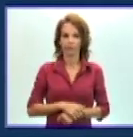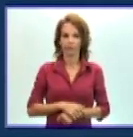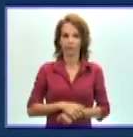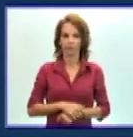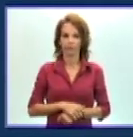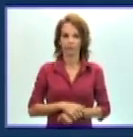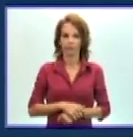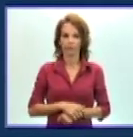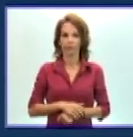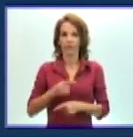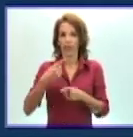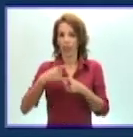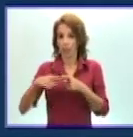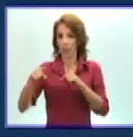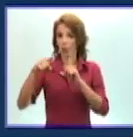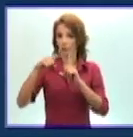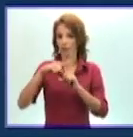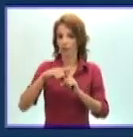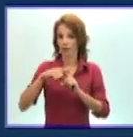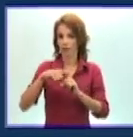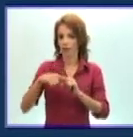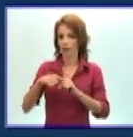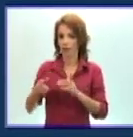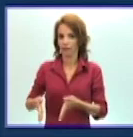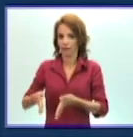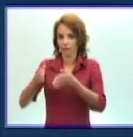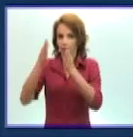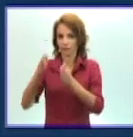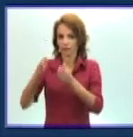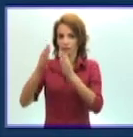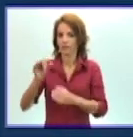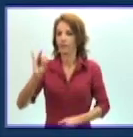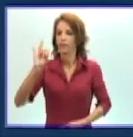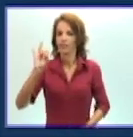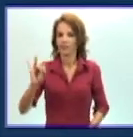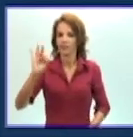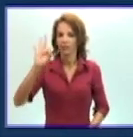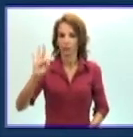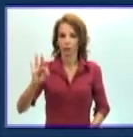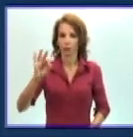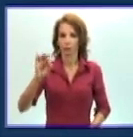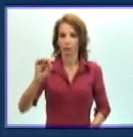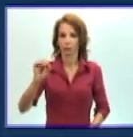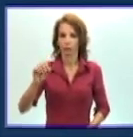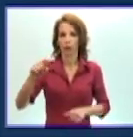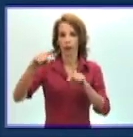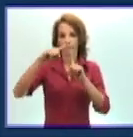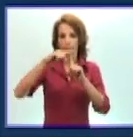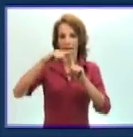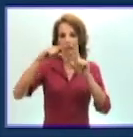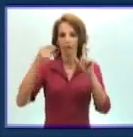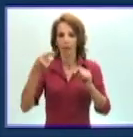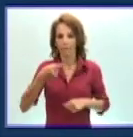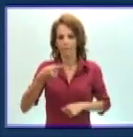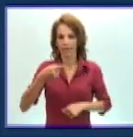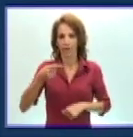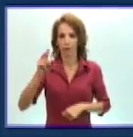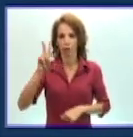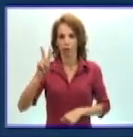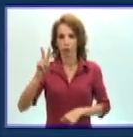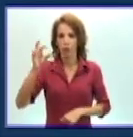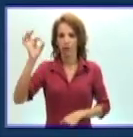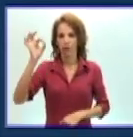Y en la otra escala, 78 más menos 2 grados Fahrenheit.